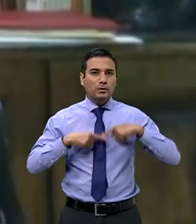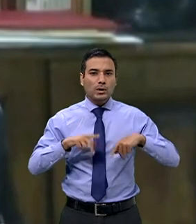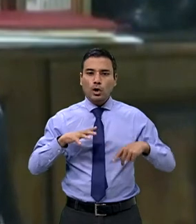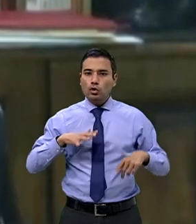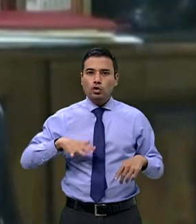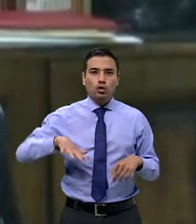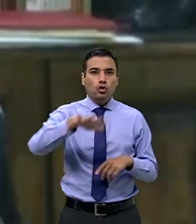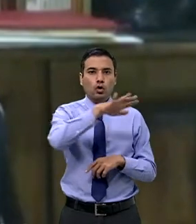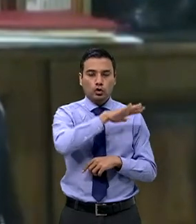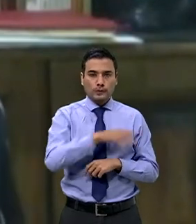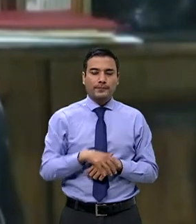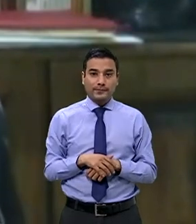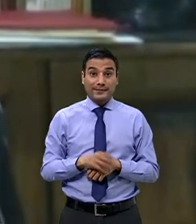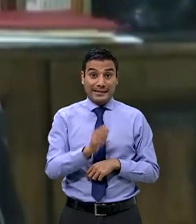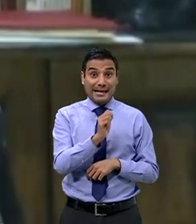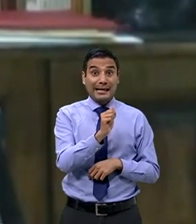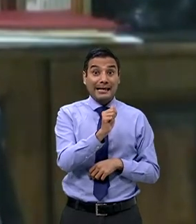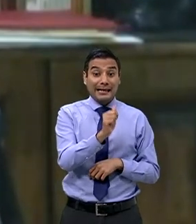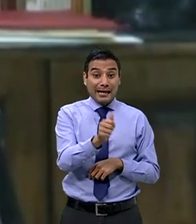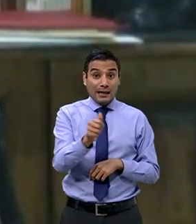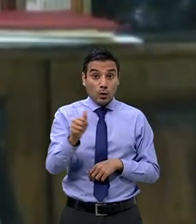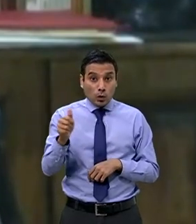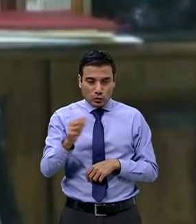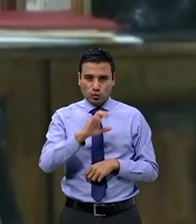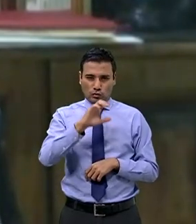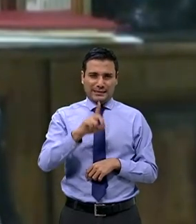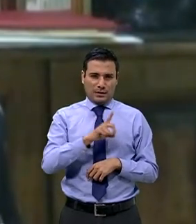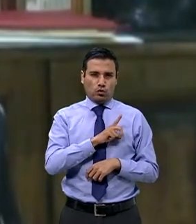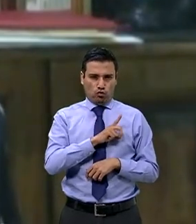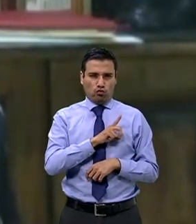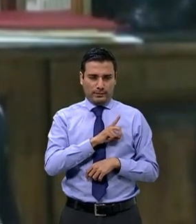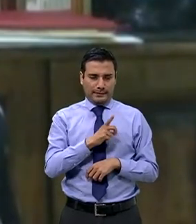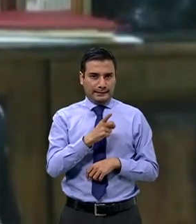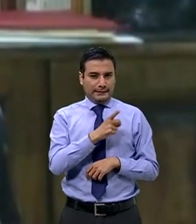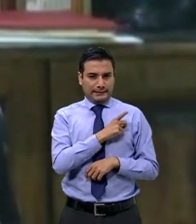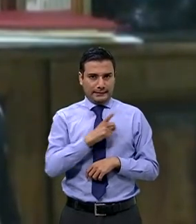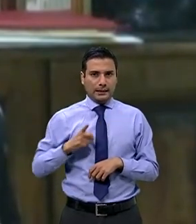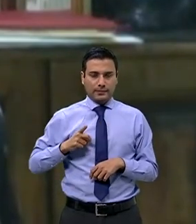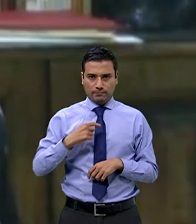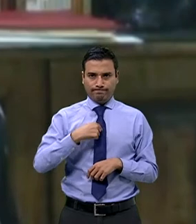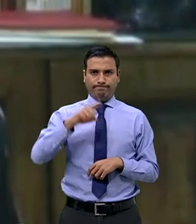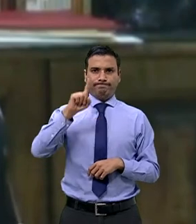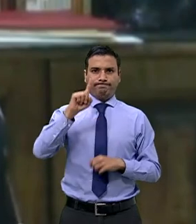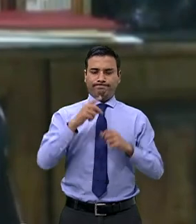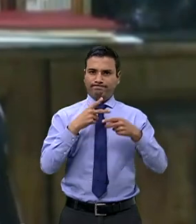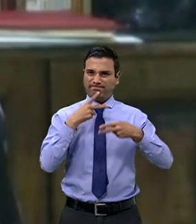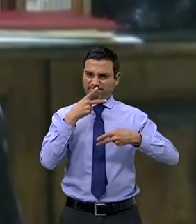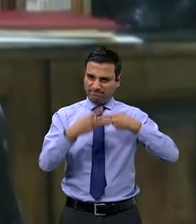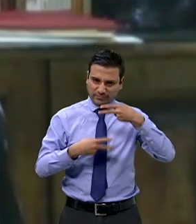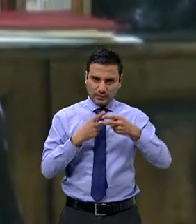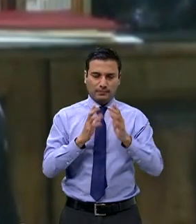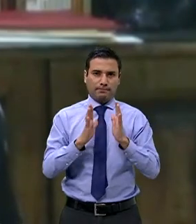cada uno de nosotros y de nosotros como ciudadanos no se nos apropiemos de este tipo de procedimientos para incidir en las decisiones